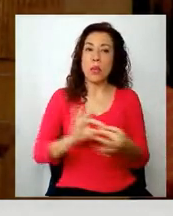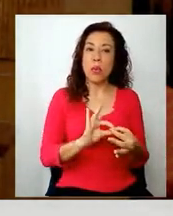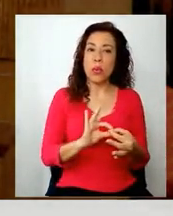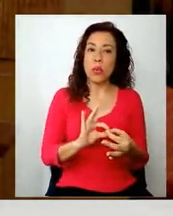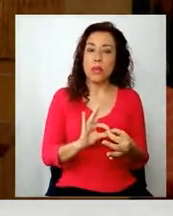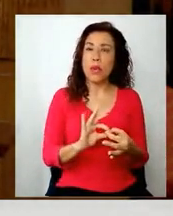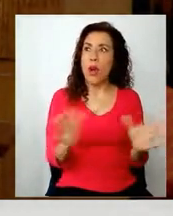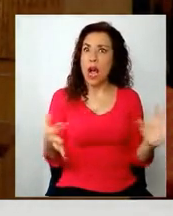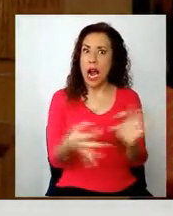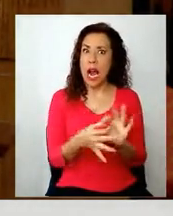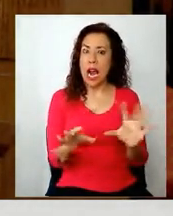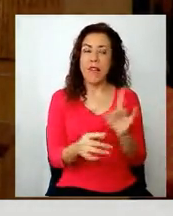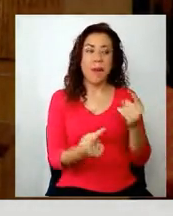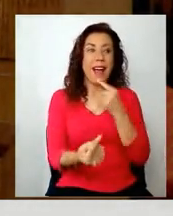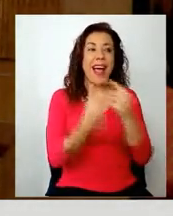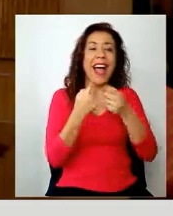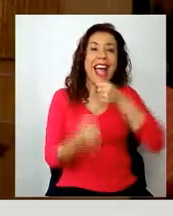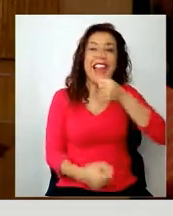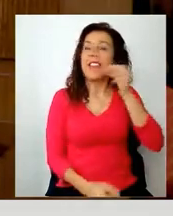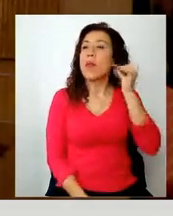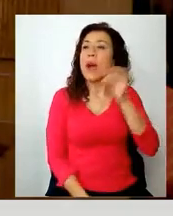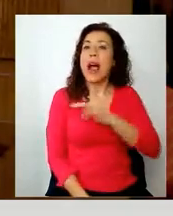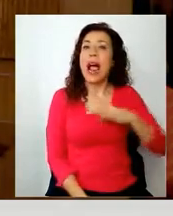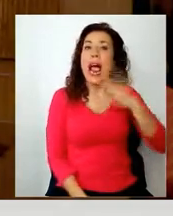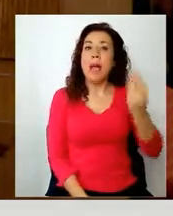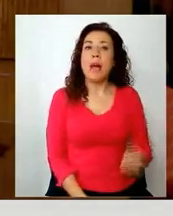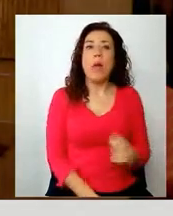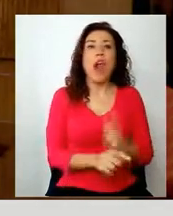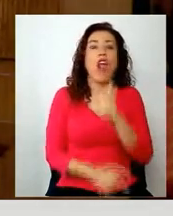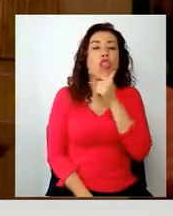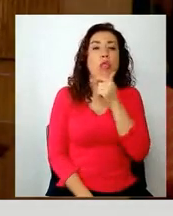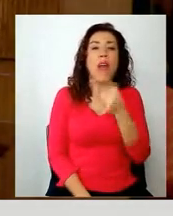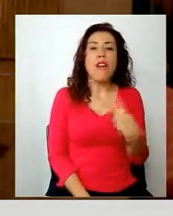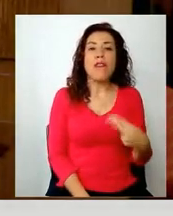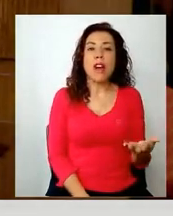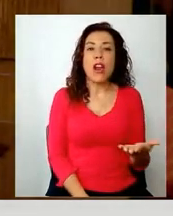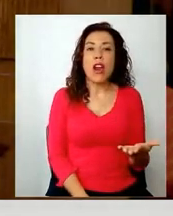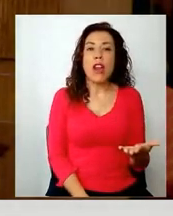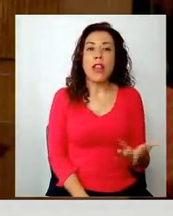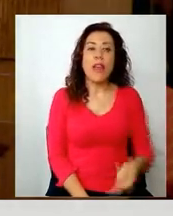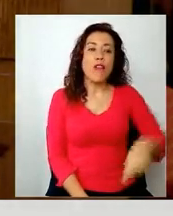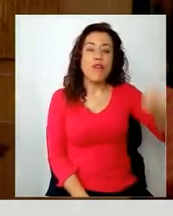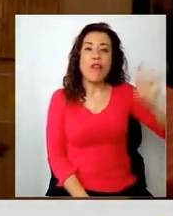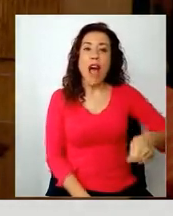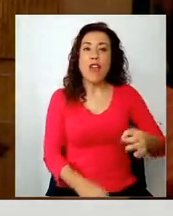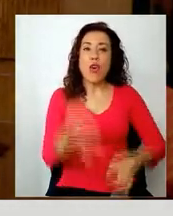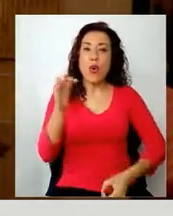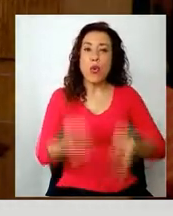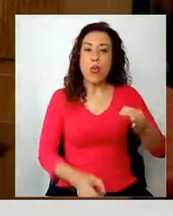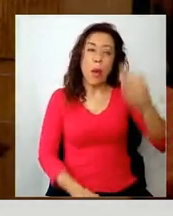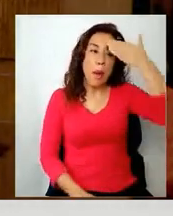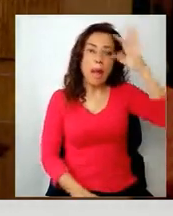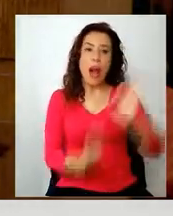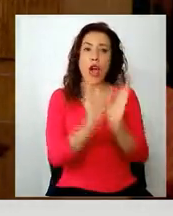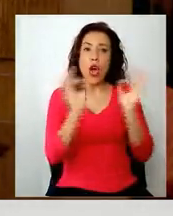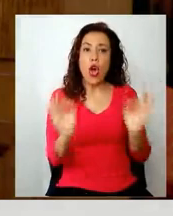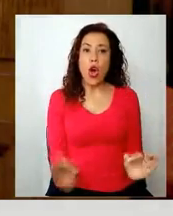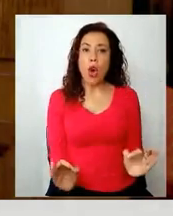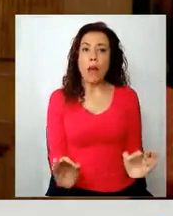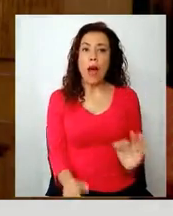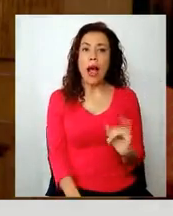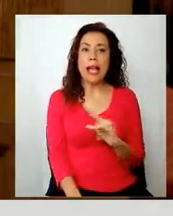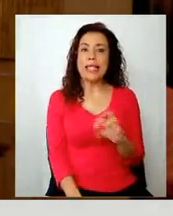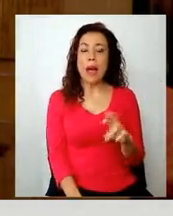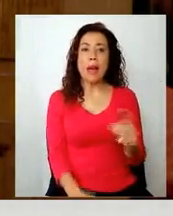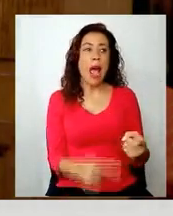esta entrevista la embajadora pone en duda el valor de una sentencia judicial respecto del comportamiento la isapre del abuso de la